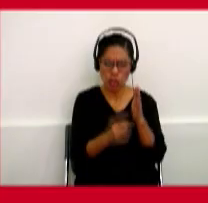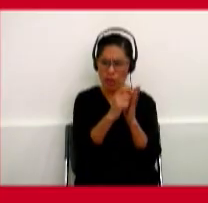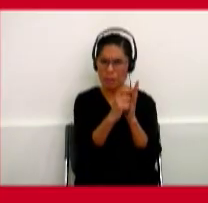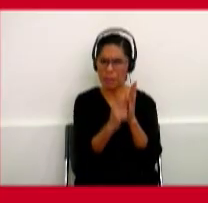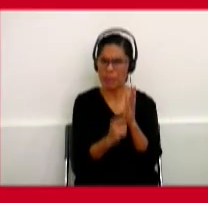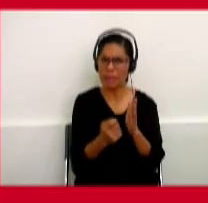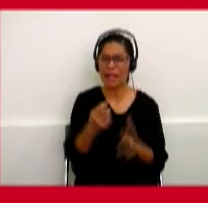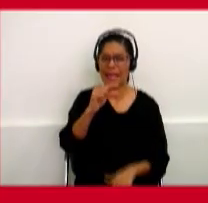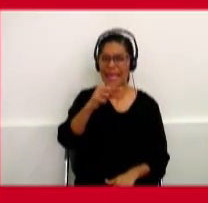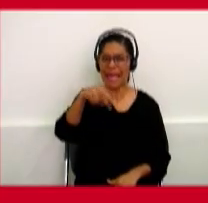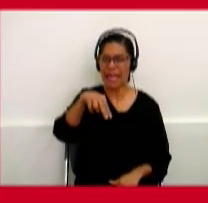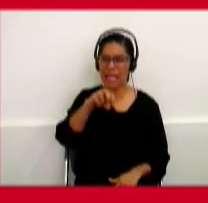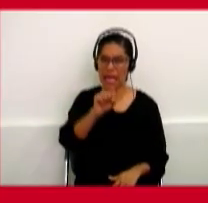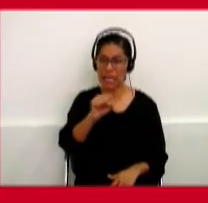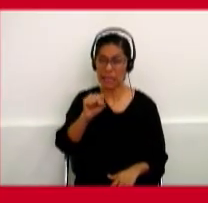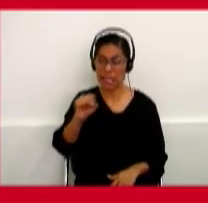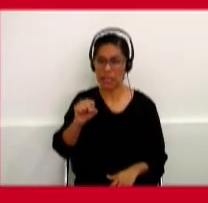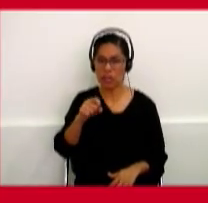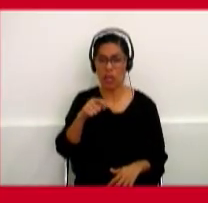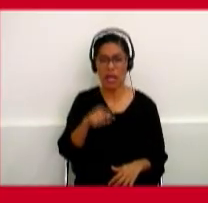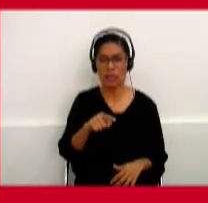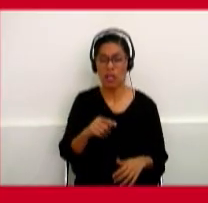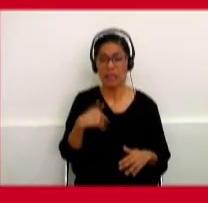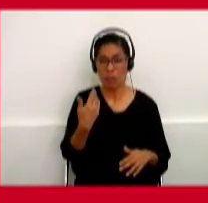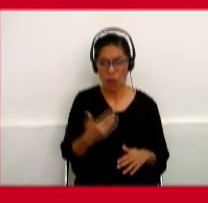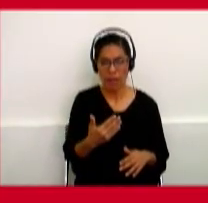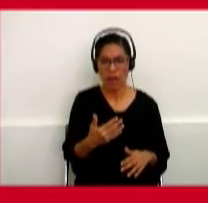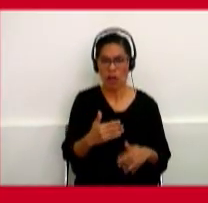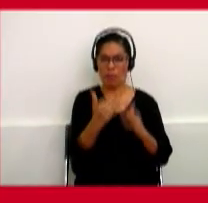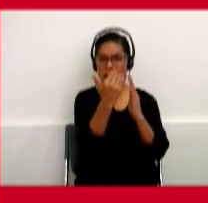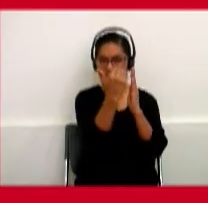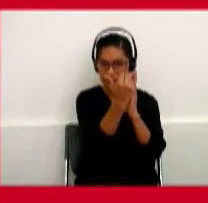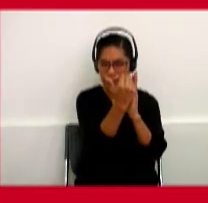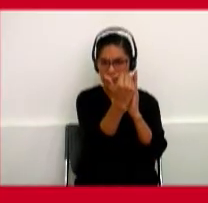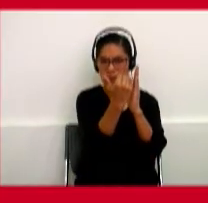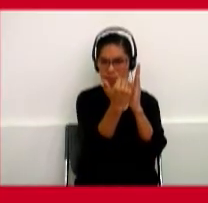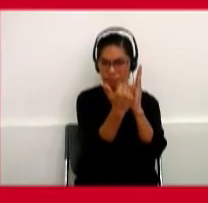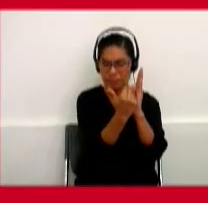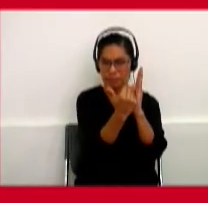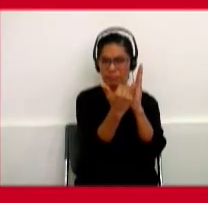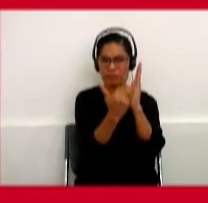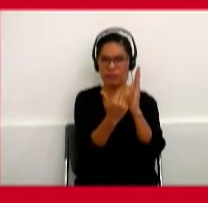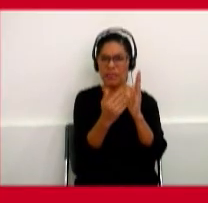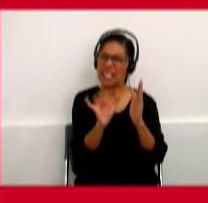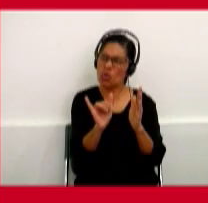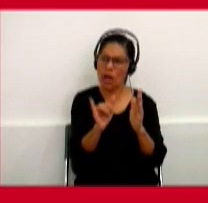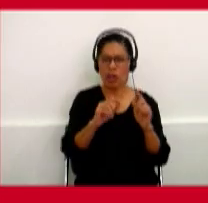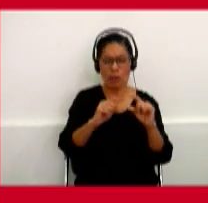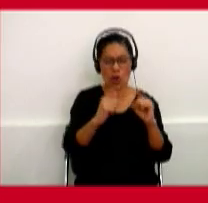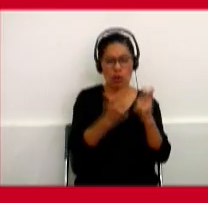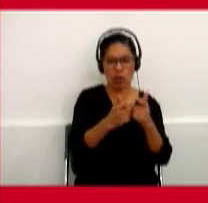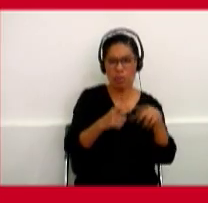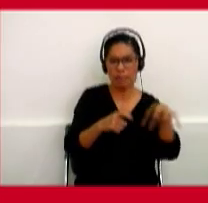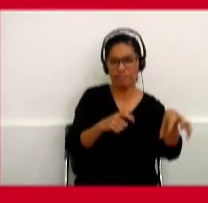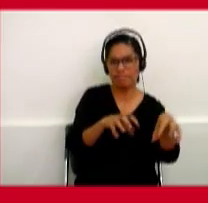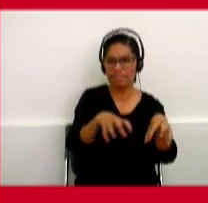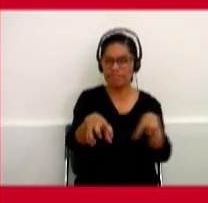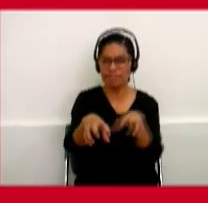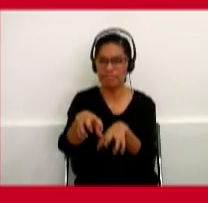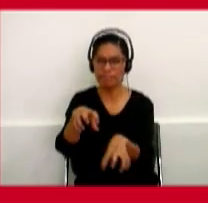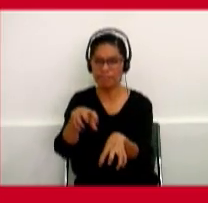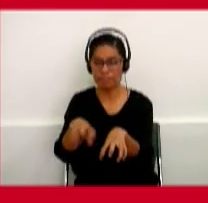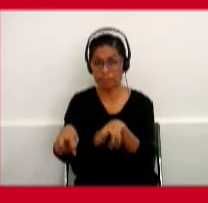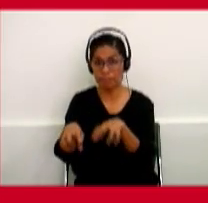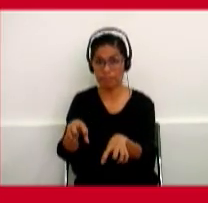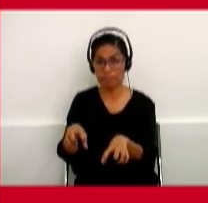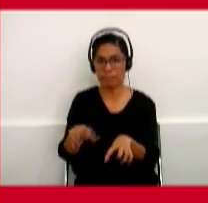los datos del acelerador, realmente uno puede segmentar su información del acelerador de aceleración en base a señales características